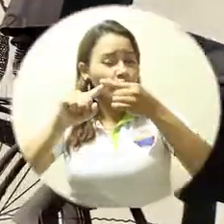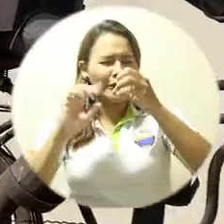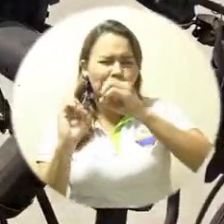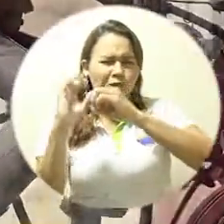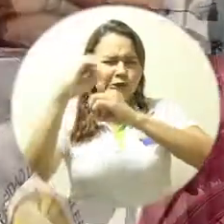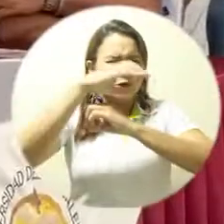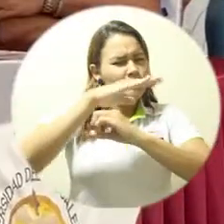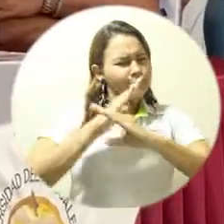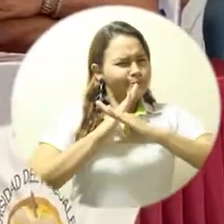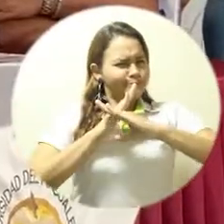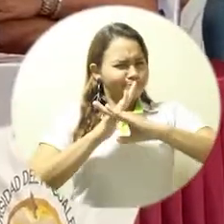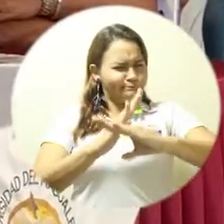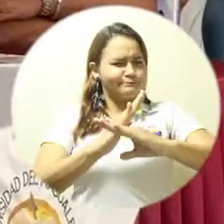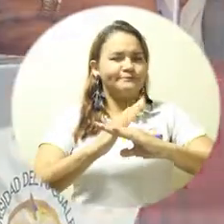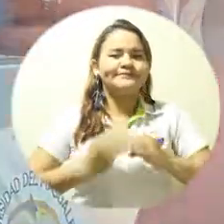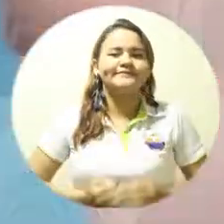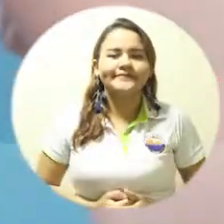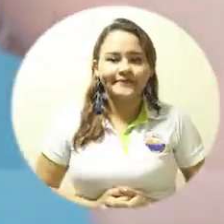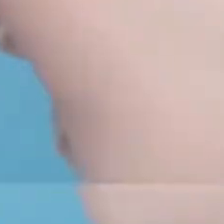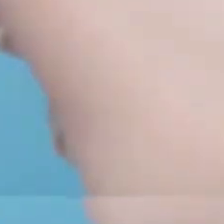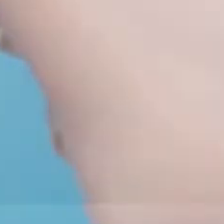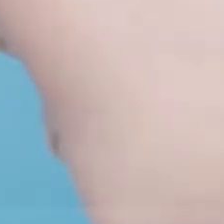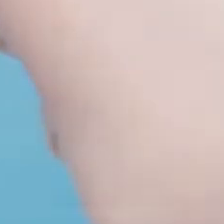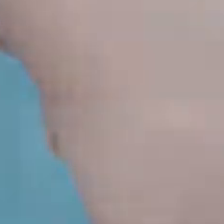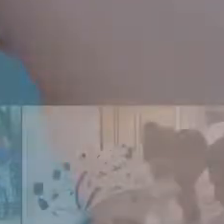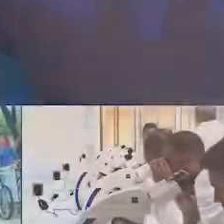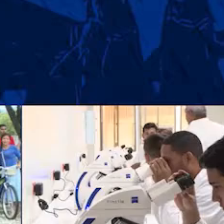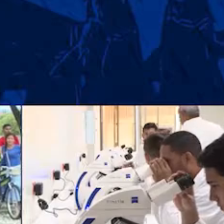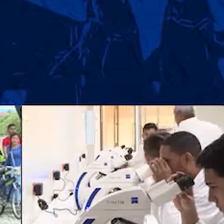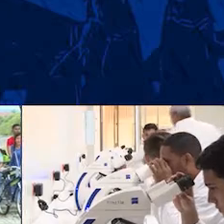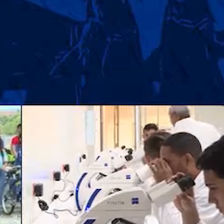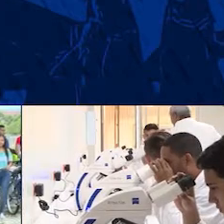Unimagdalena toma medidas de precaución ante el COVID-19.